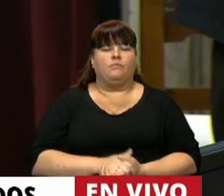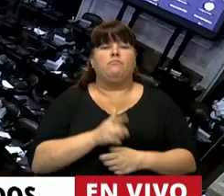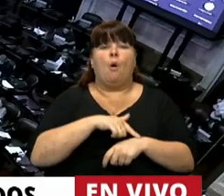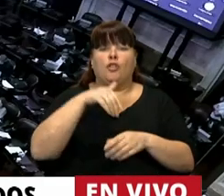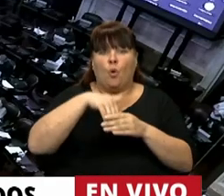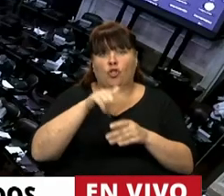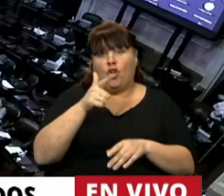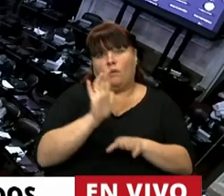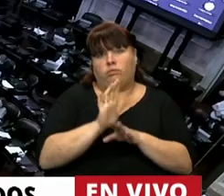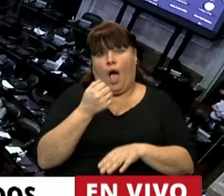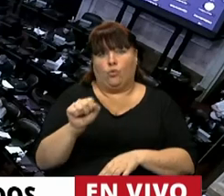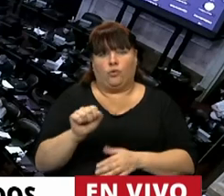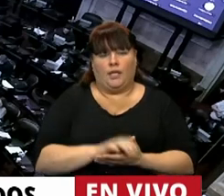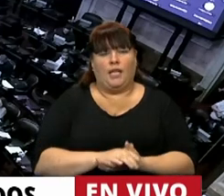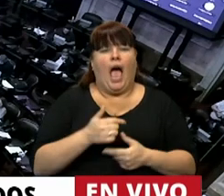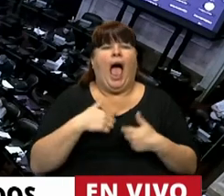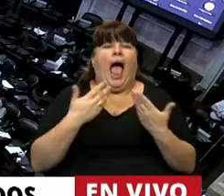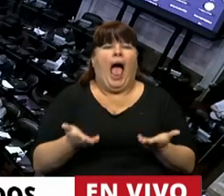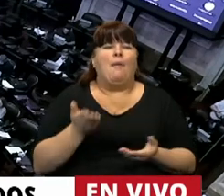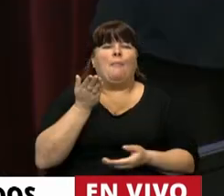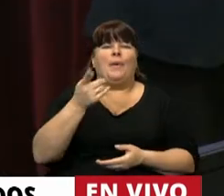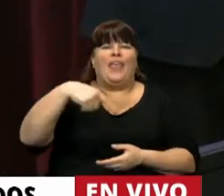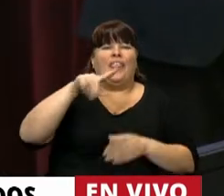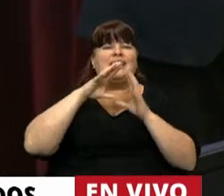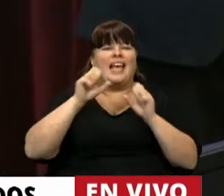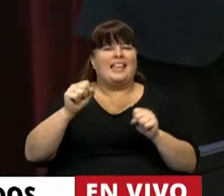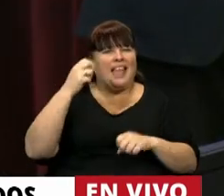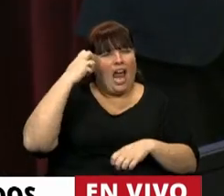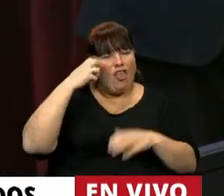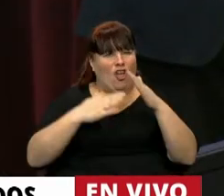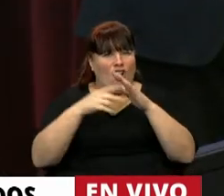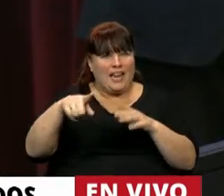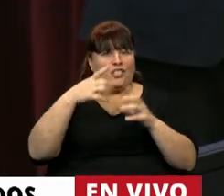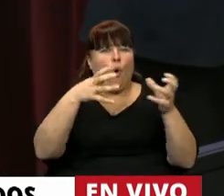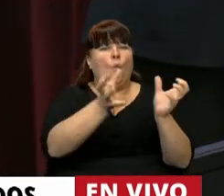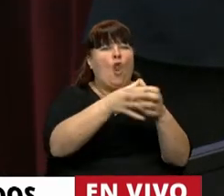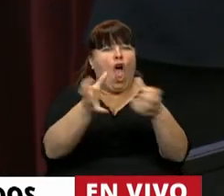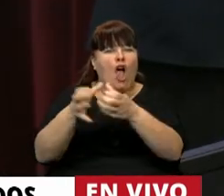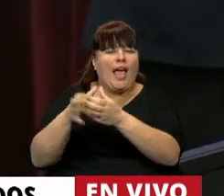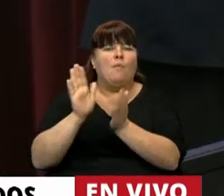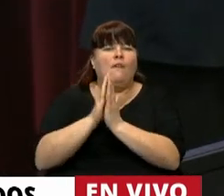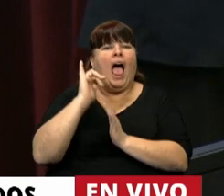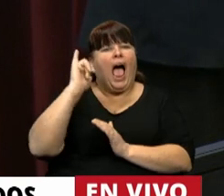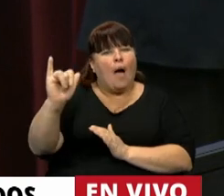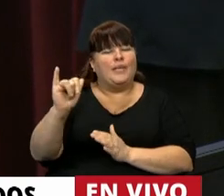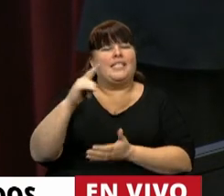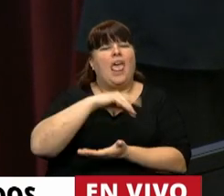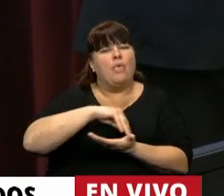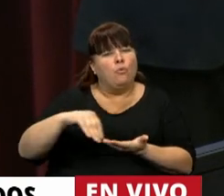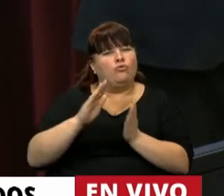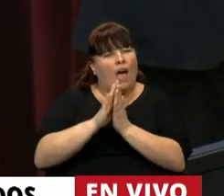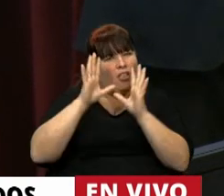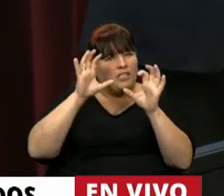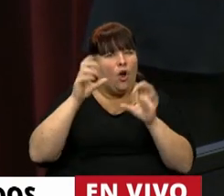ausente a la hora de votar quiero aprovechar y pedirle a los secretarios parlamentarios de los distintos bloques que les recuerden a los señores diputados